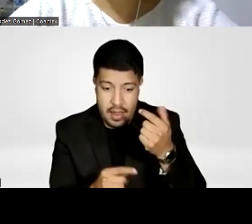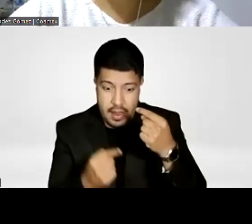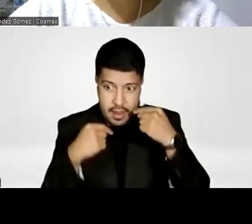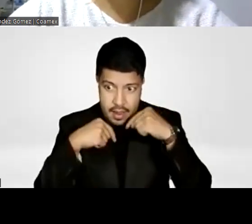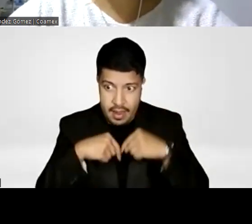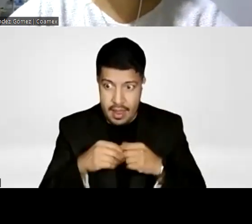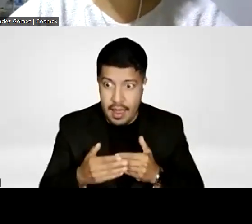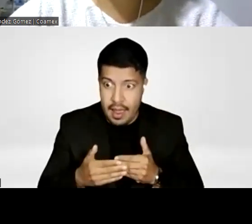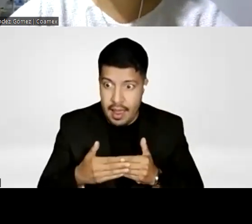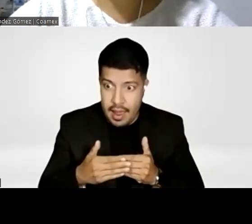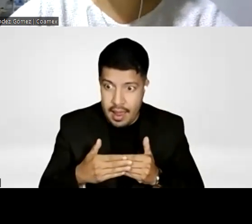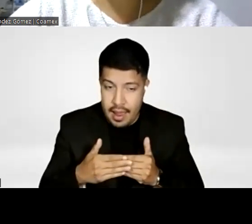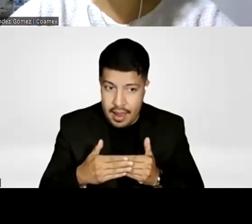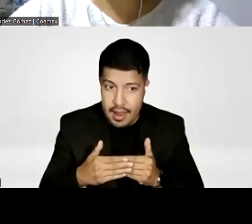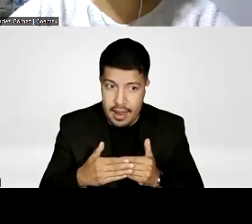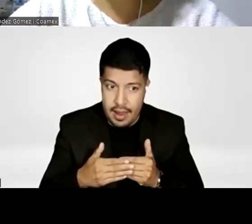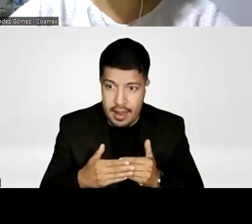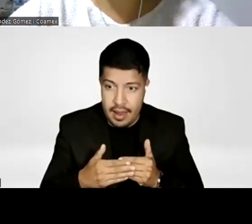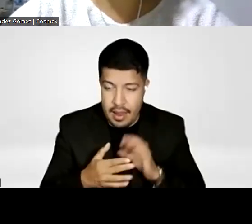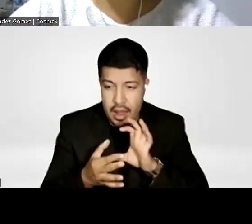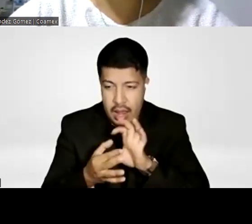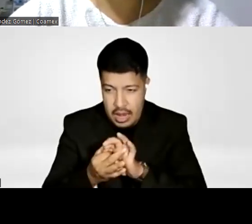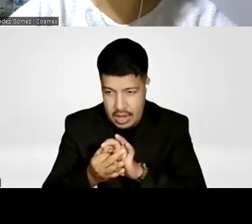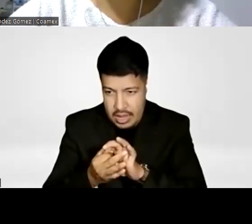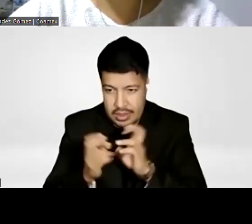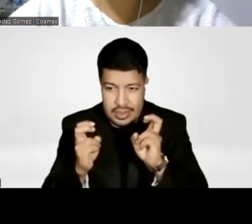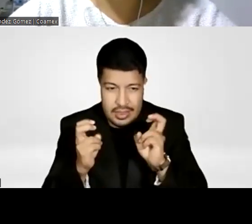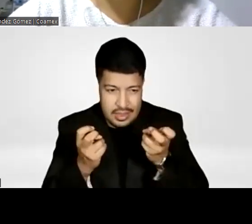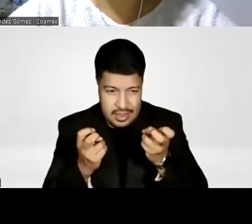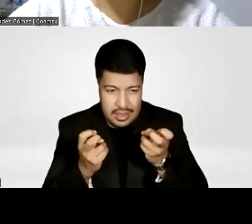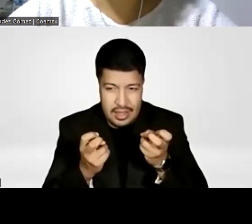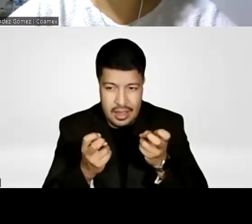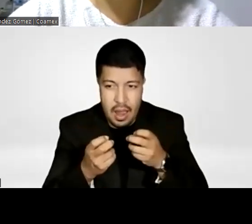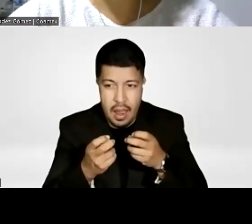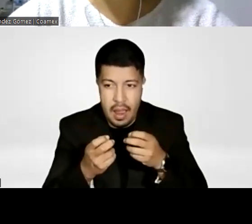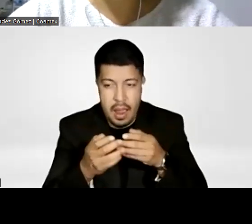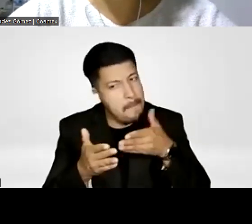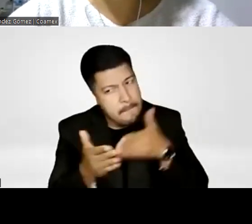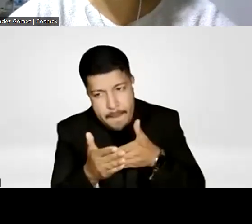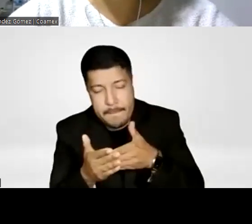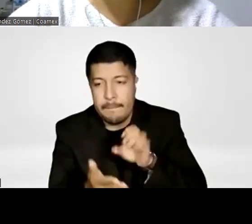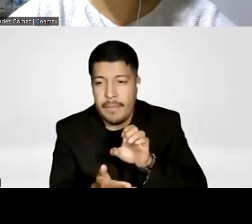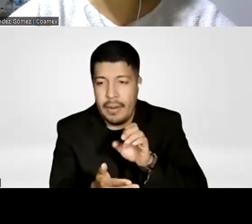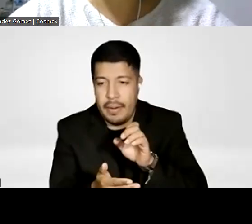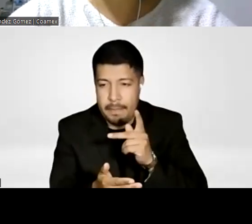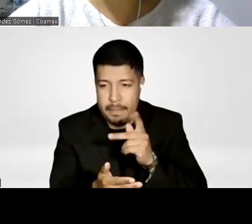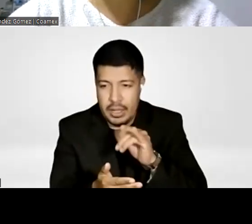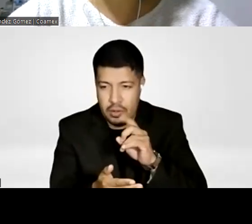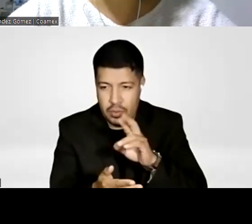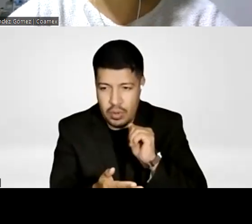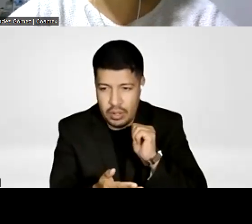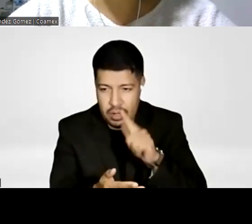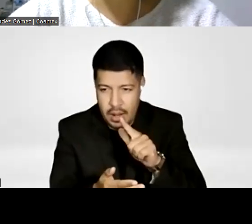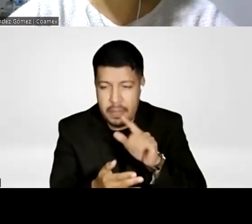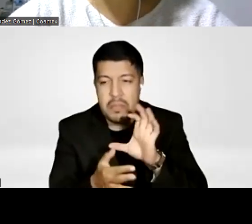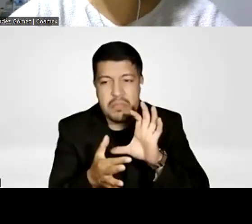al epidural, a bloqueo epidural que pudiera llegar a asociarse con autismo, por